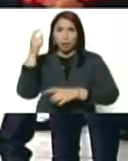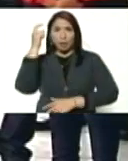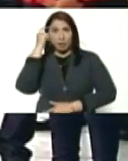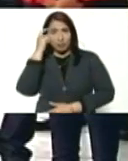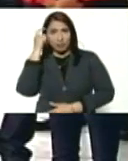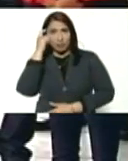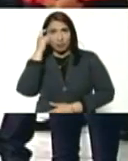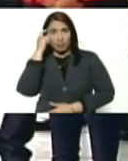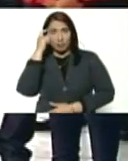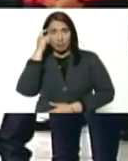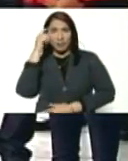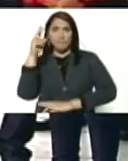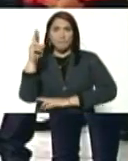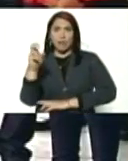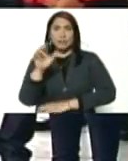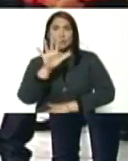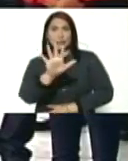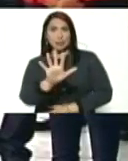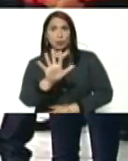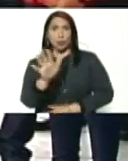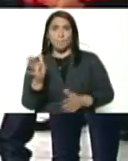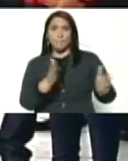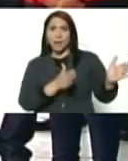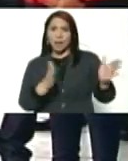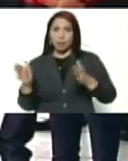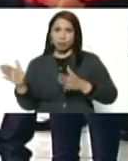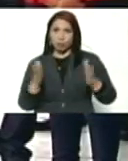viernes 5 de marzo,